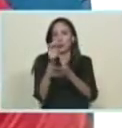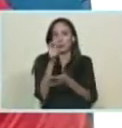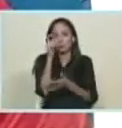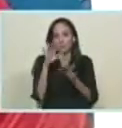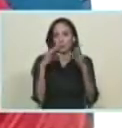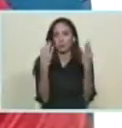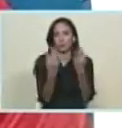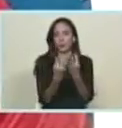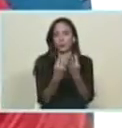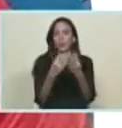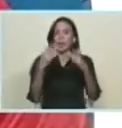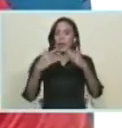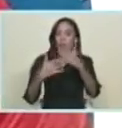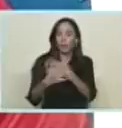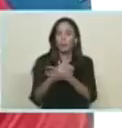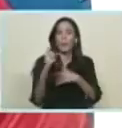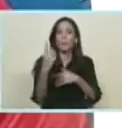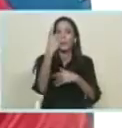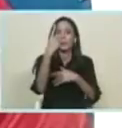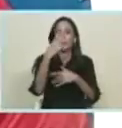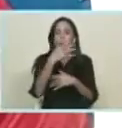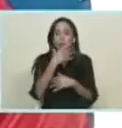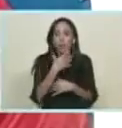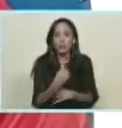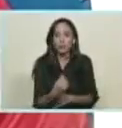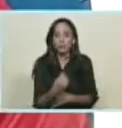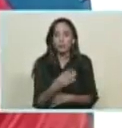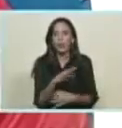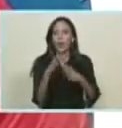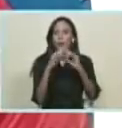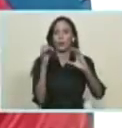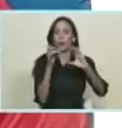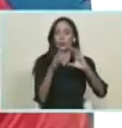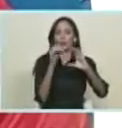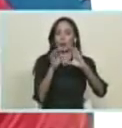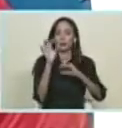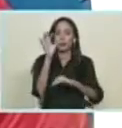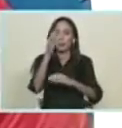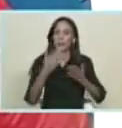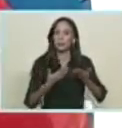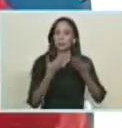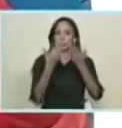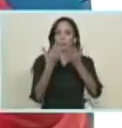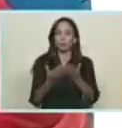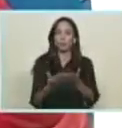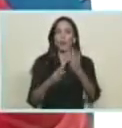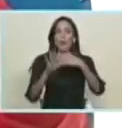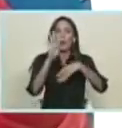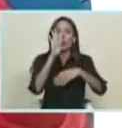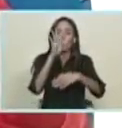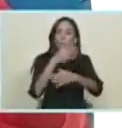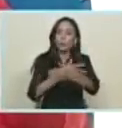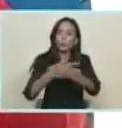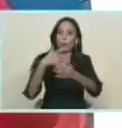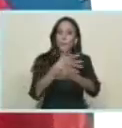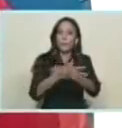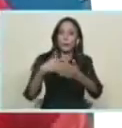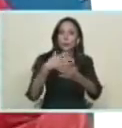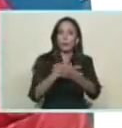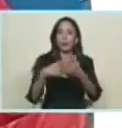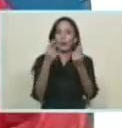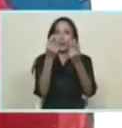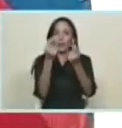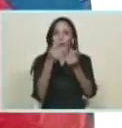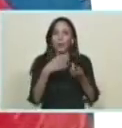partir del 1 de diciembre estaremos a través del carnet de la patria entregando 4 millones de cestatique, también